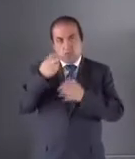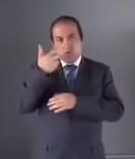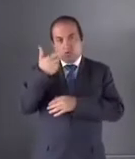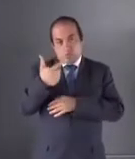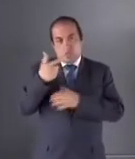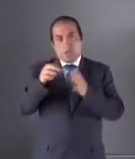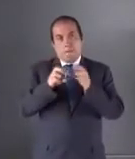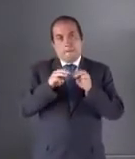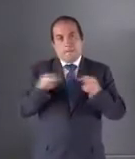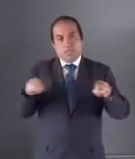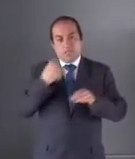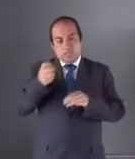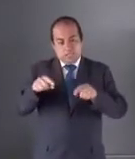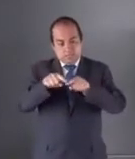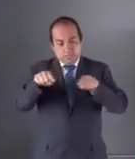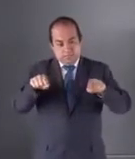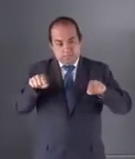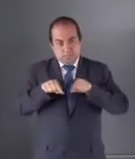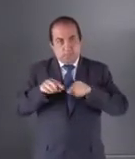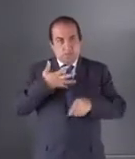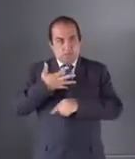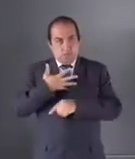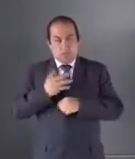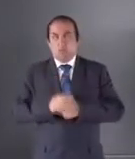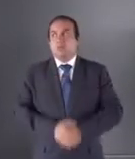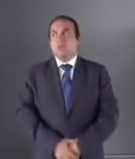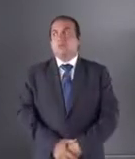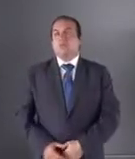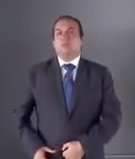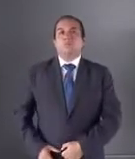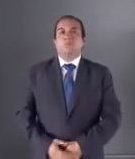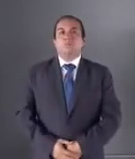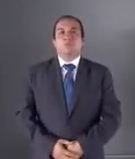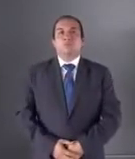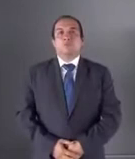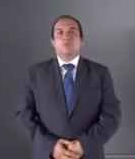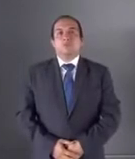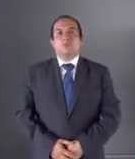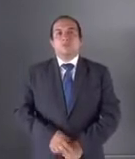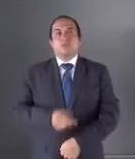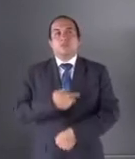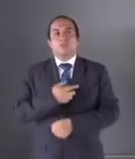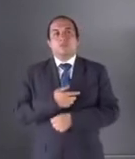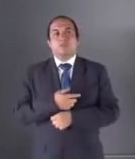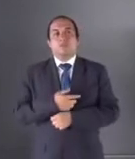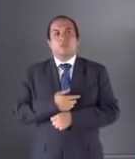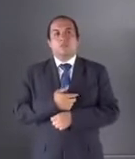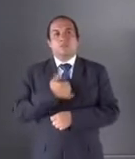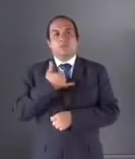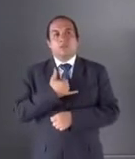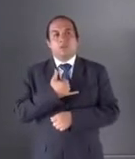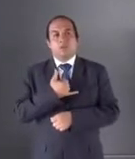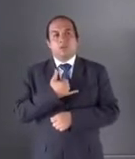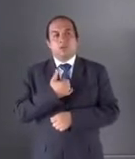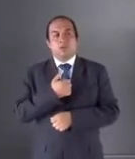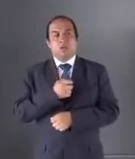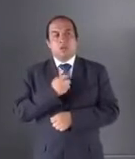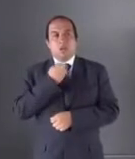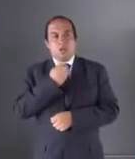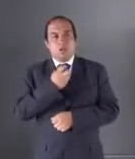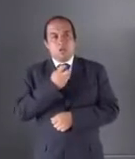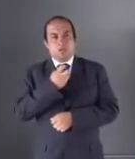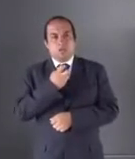es el diámetro que tenemos de la vía, y los pistones que ajustan el